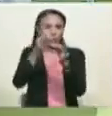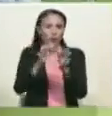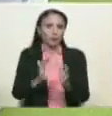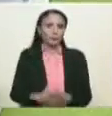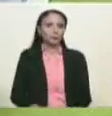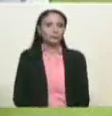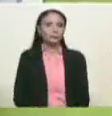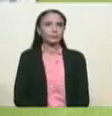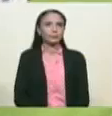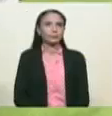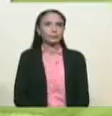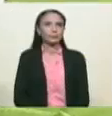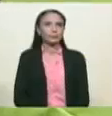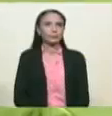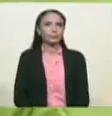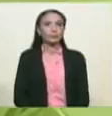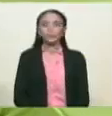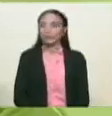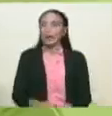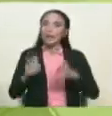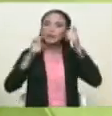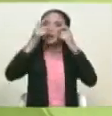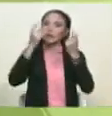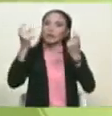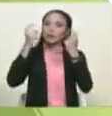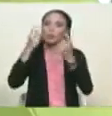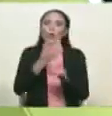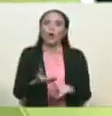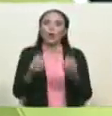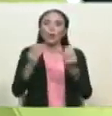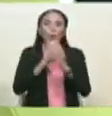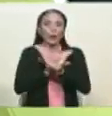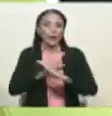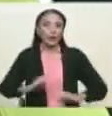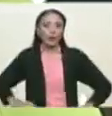Nuestro comandante Chávez nos hizo cristianos de verdad, de Cristo.